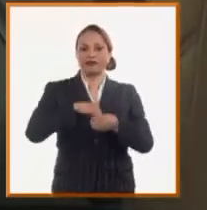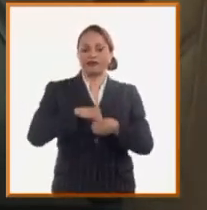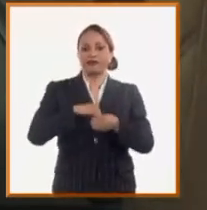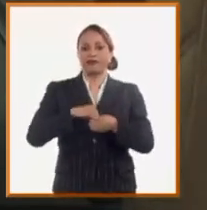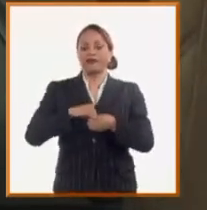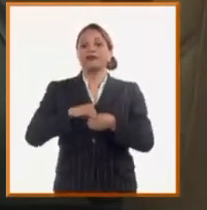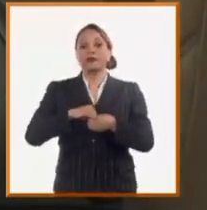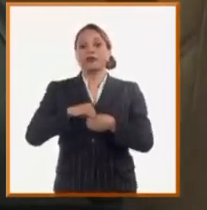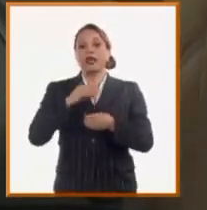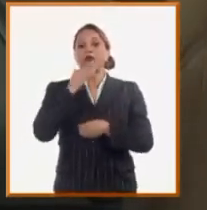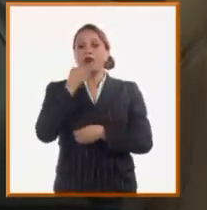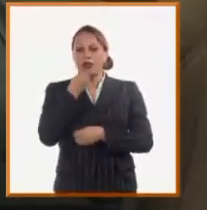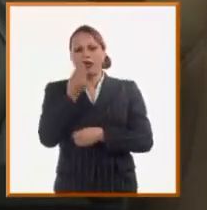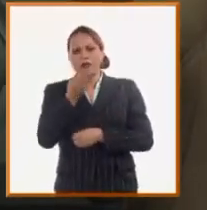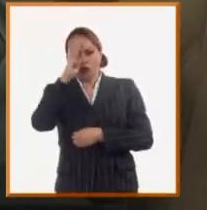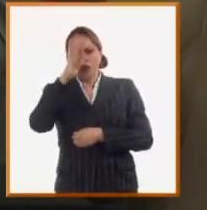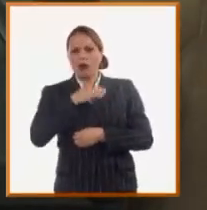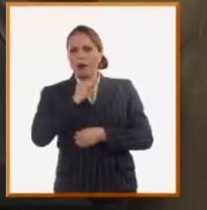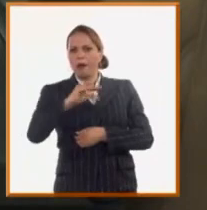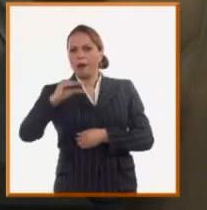¿Podíamos subsidiar a tanta gente?